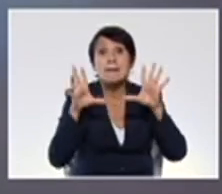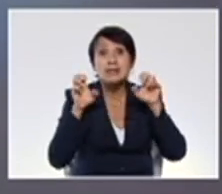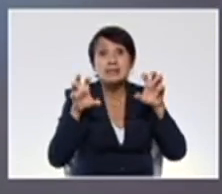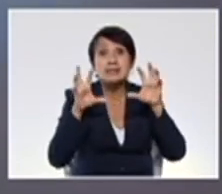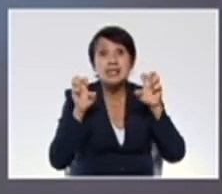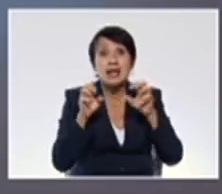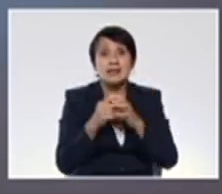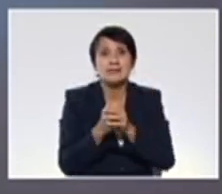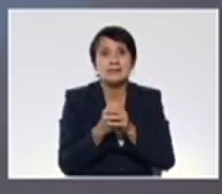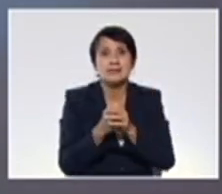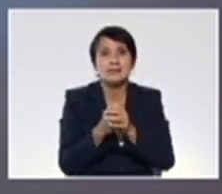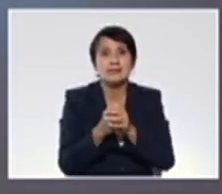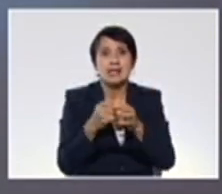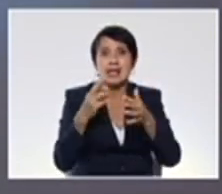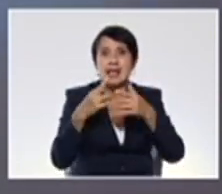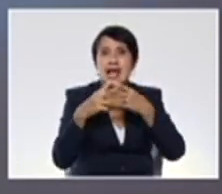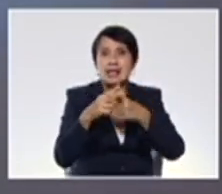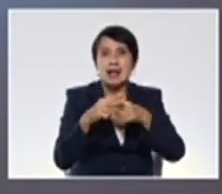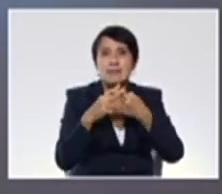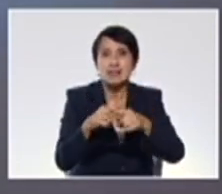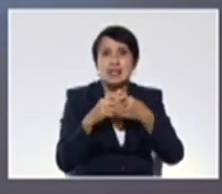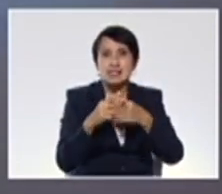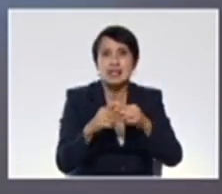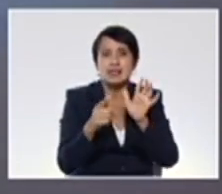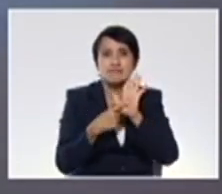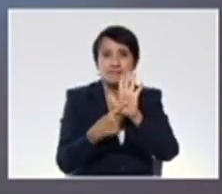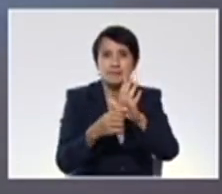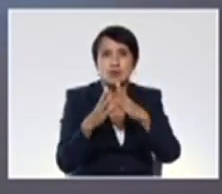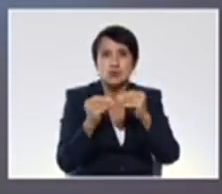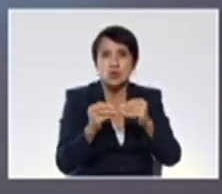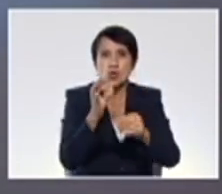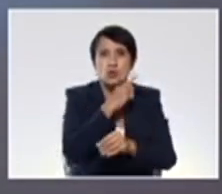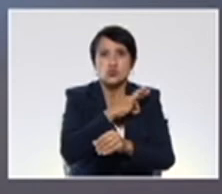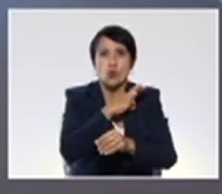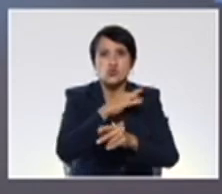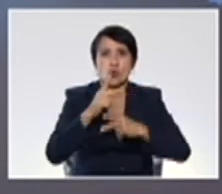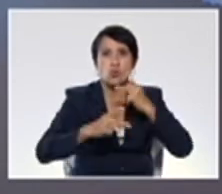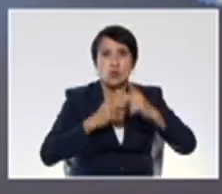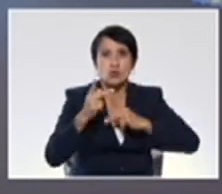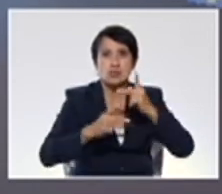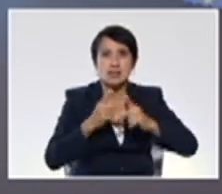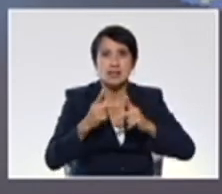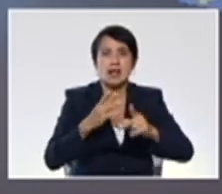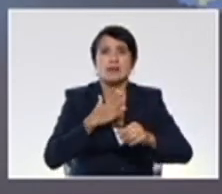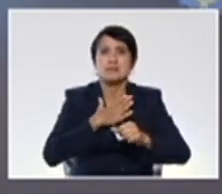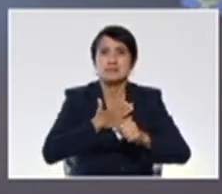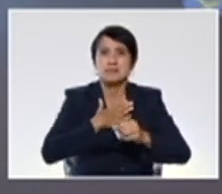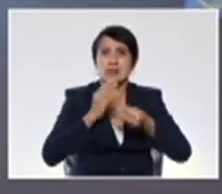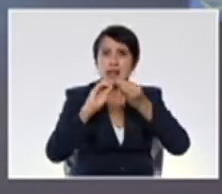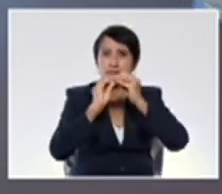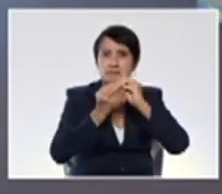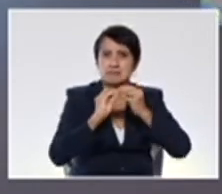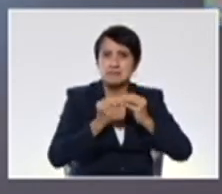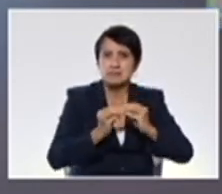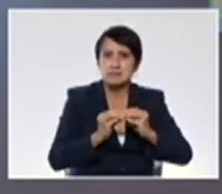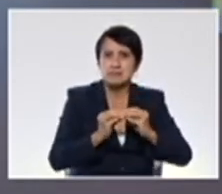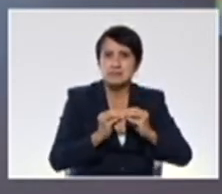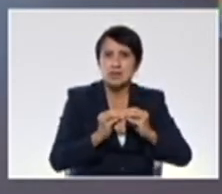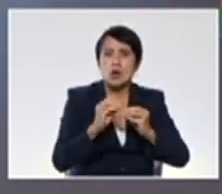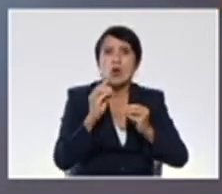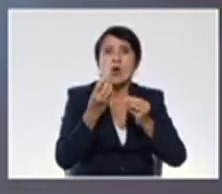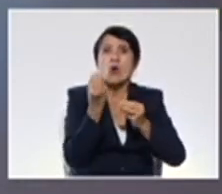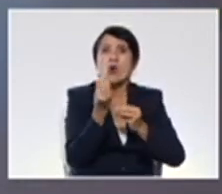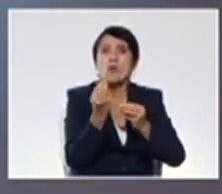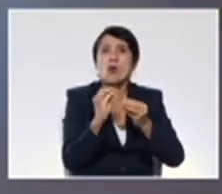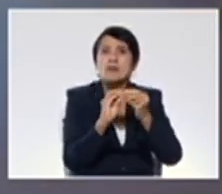por supuesto esas herramientas que nos dan la capacidad socioproductiva de poder arreglar, por ejemplo, una licuadora